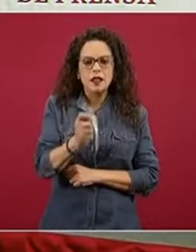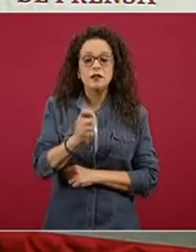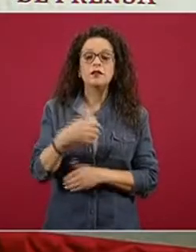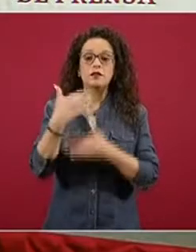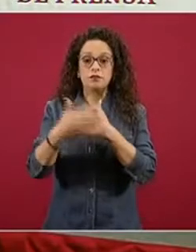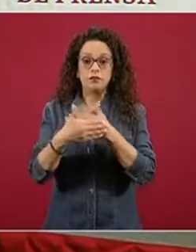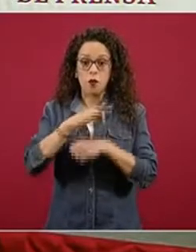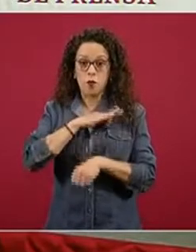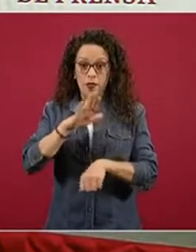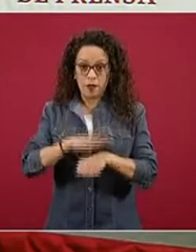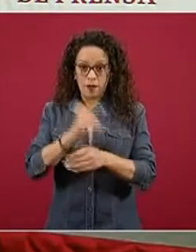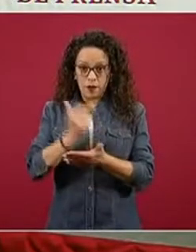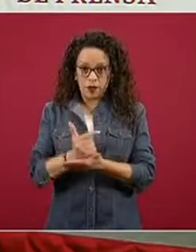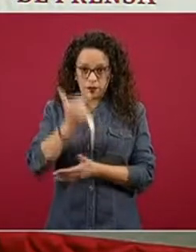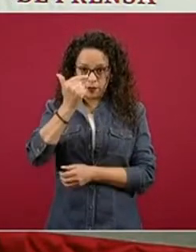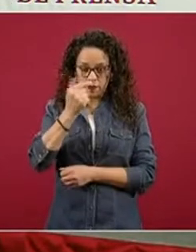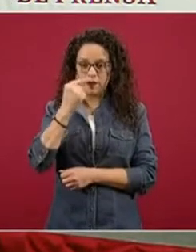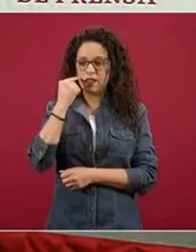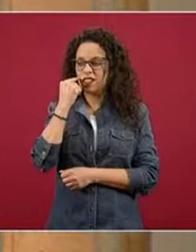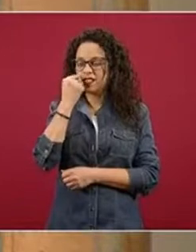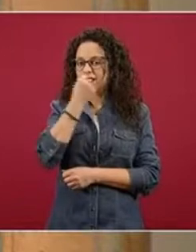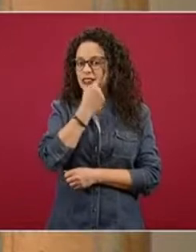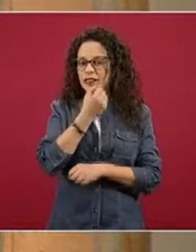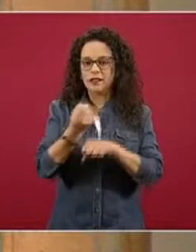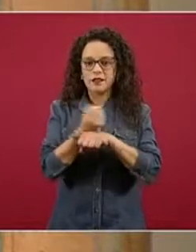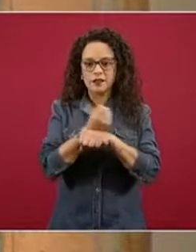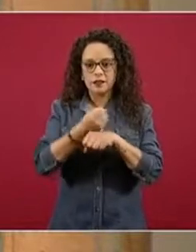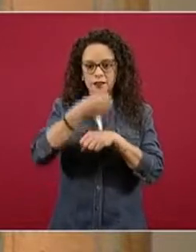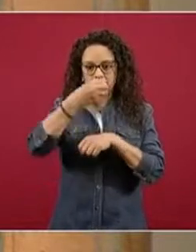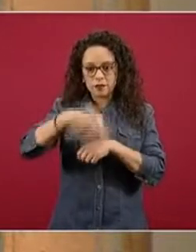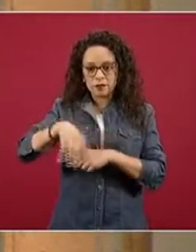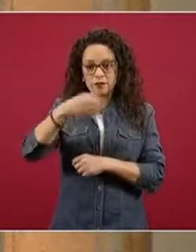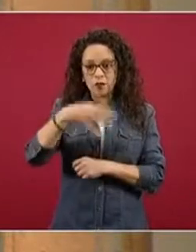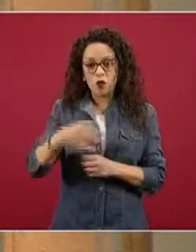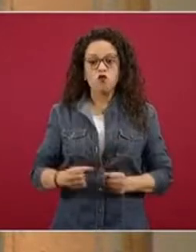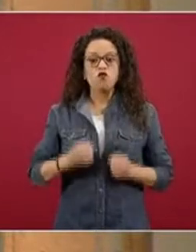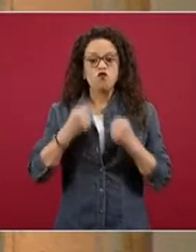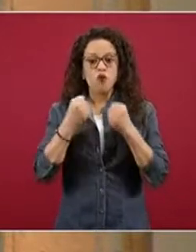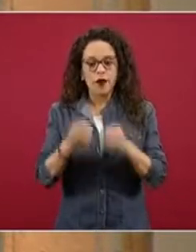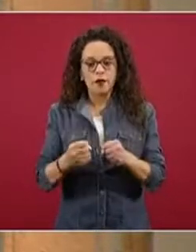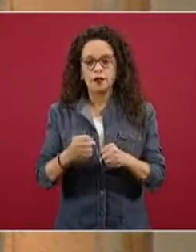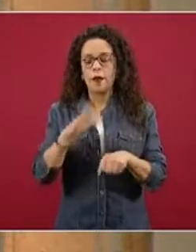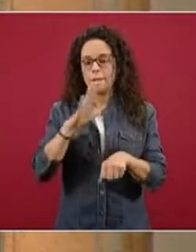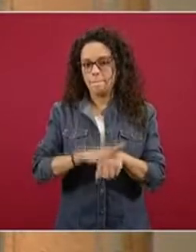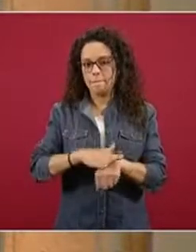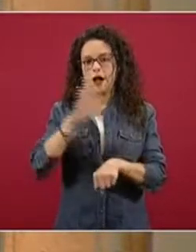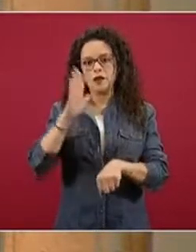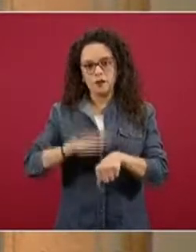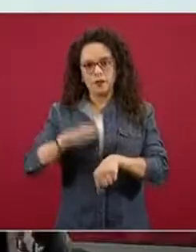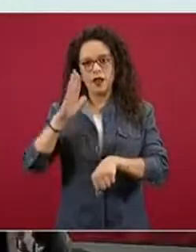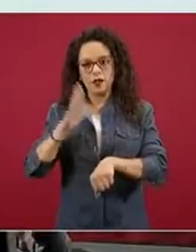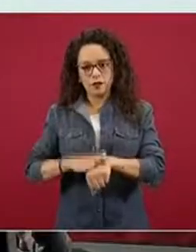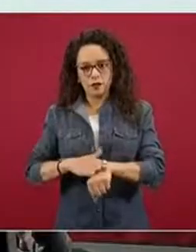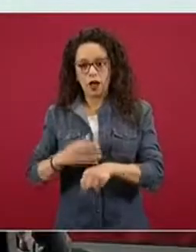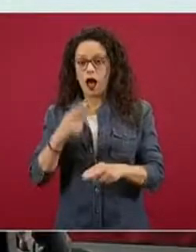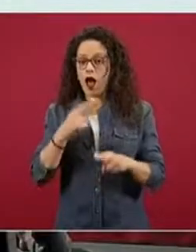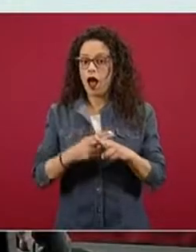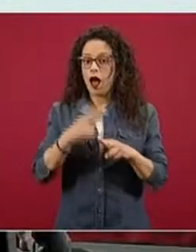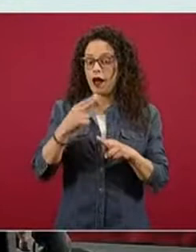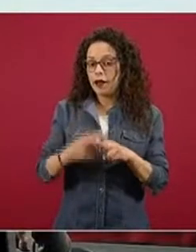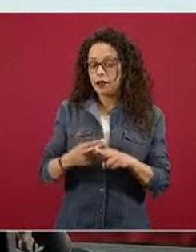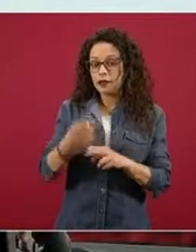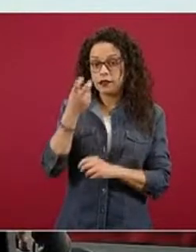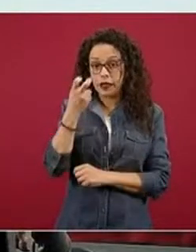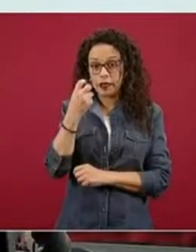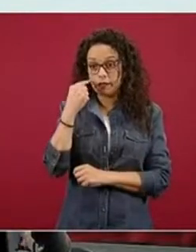con un sangrado de encías, puede complicarse a un sangrado severo, un sangrado mayor. Incluso este sangrado